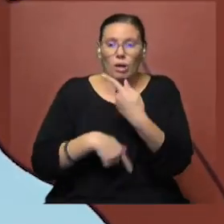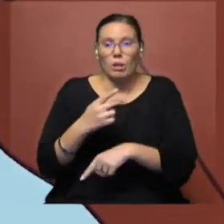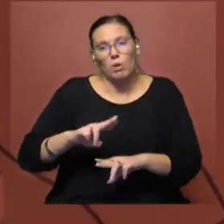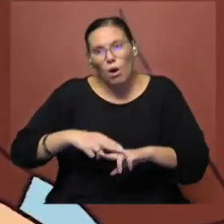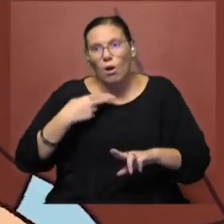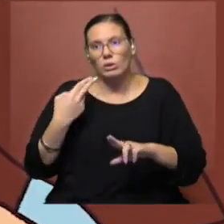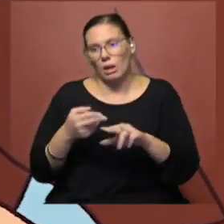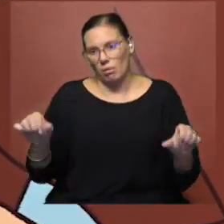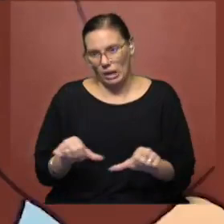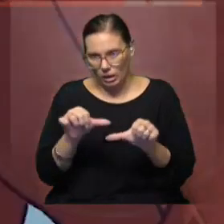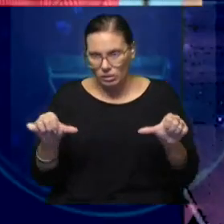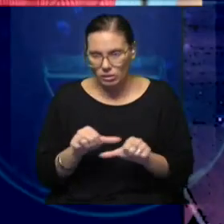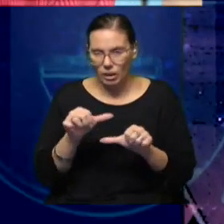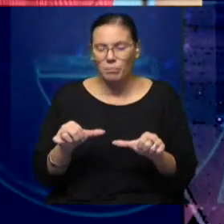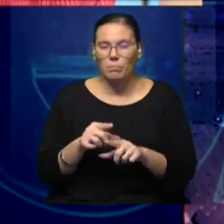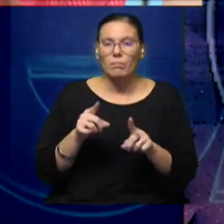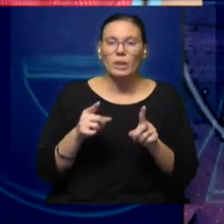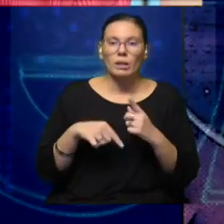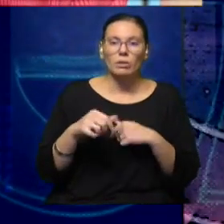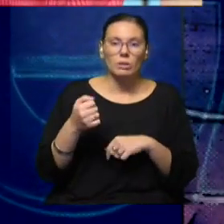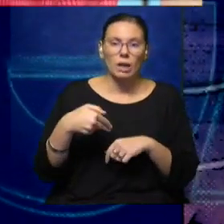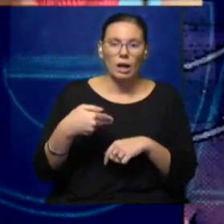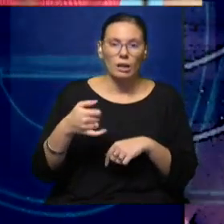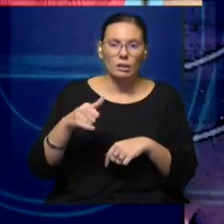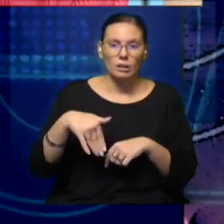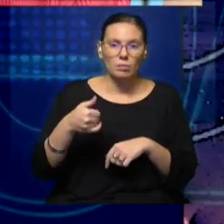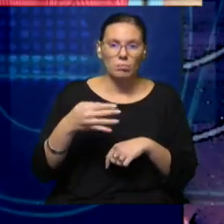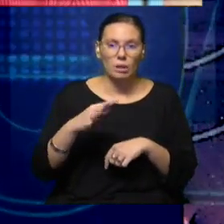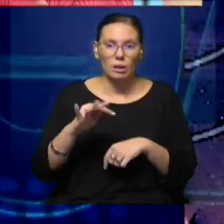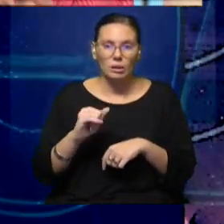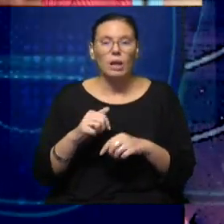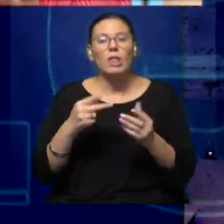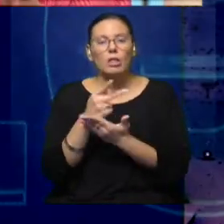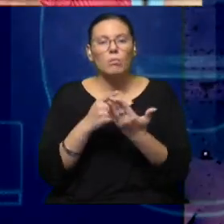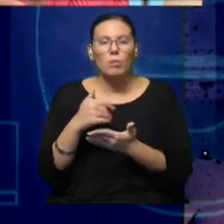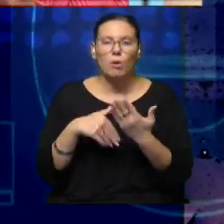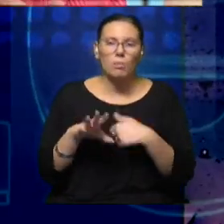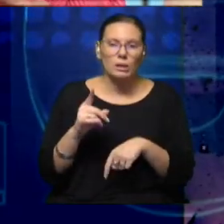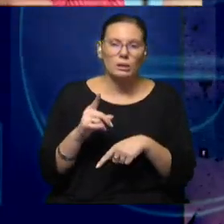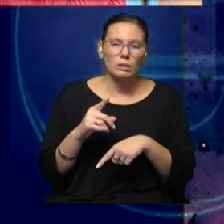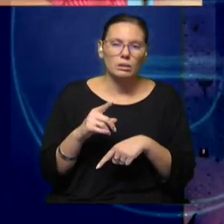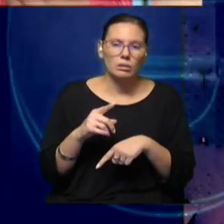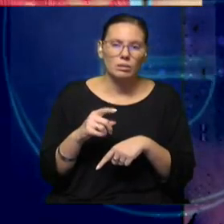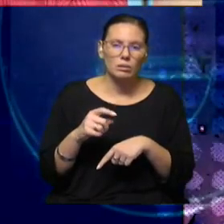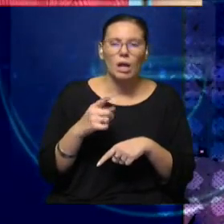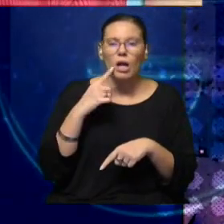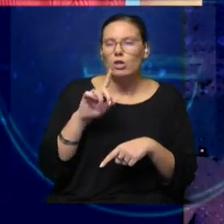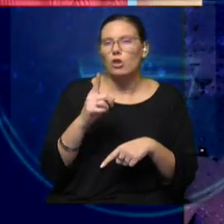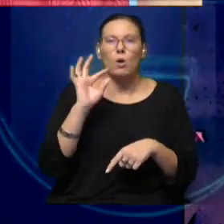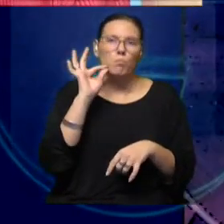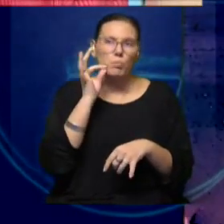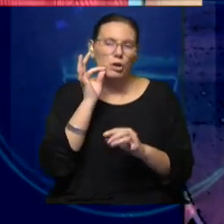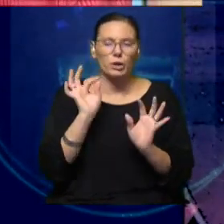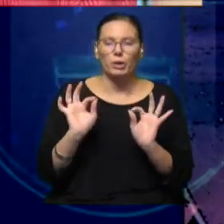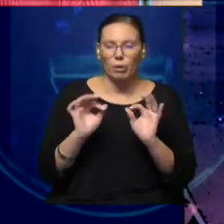corregir. Entonces está esta etapa previa, que es de Animatic, donde hay dibujos bastante más rough, bastante más como desprolijo, se podría